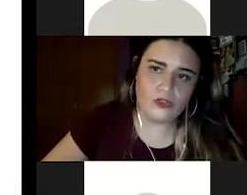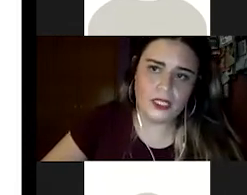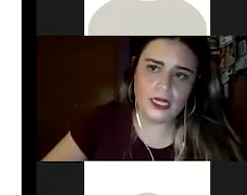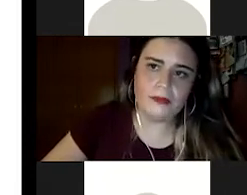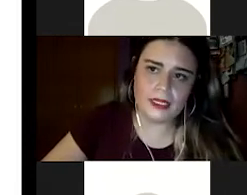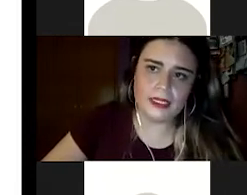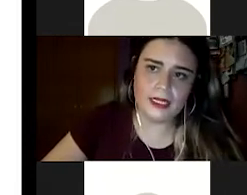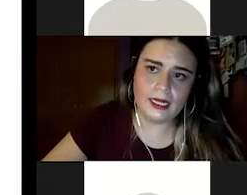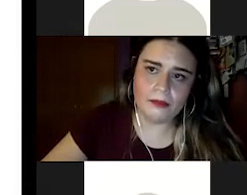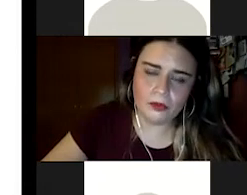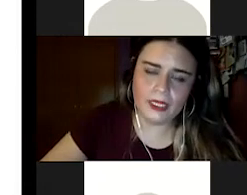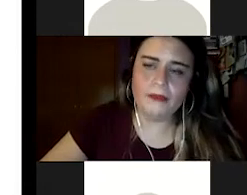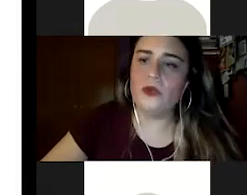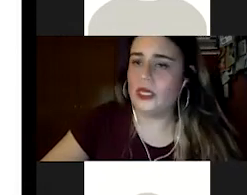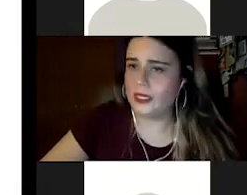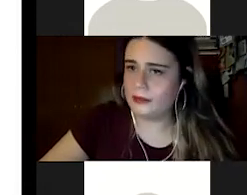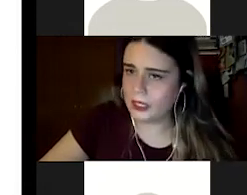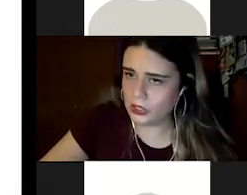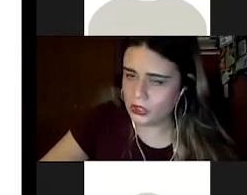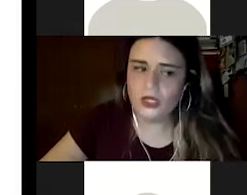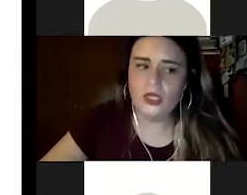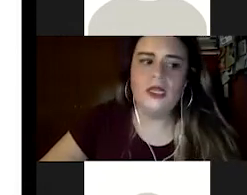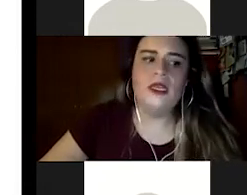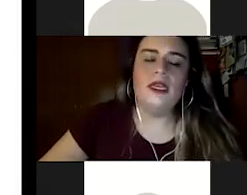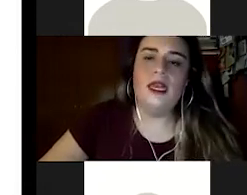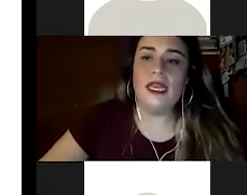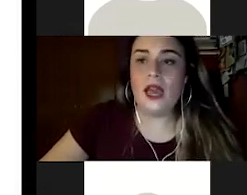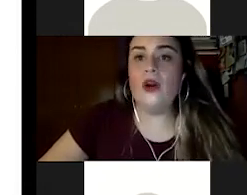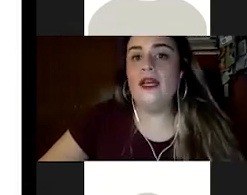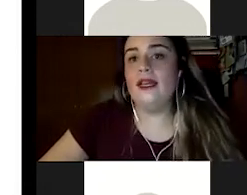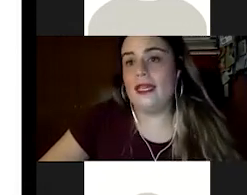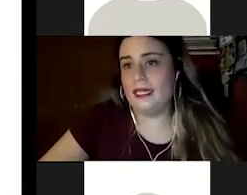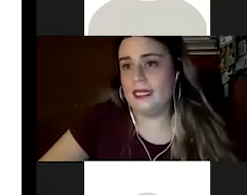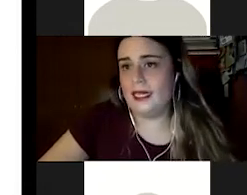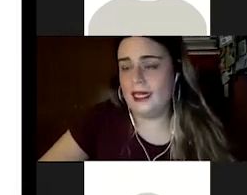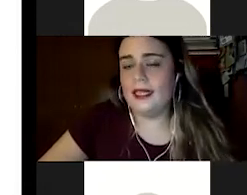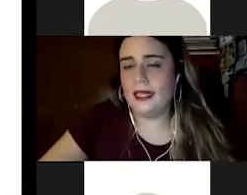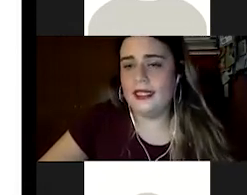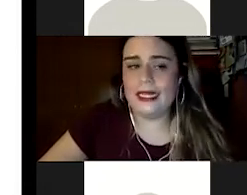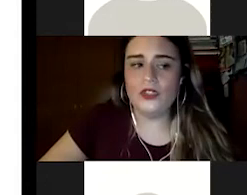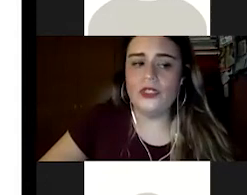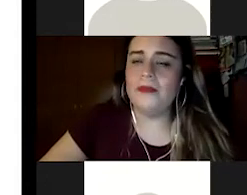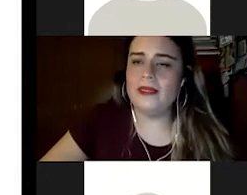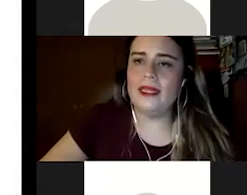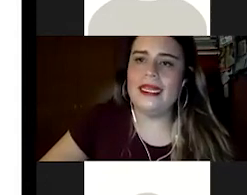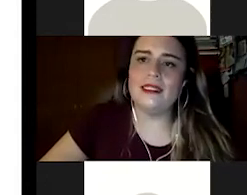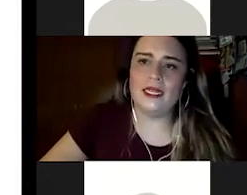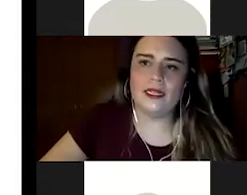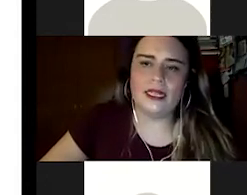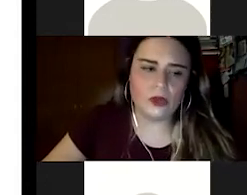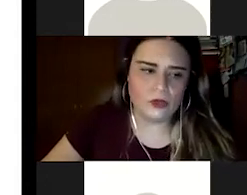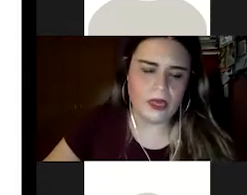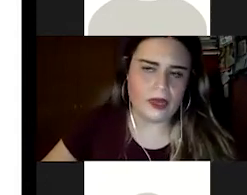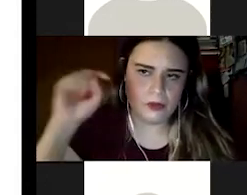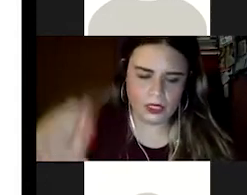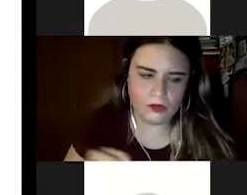la Oficina de la Presidencia de la República, pero que desapareció, y ahora esa dirección depende de la Secretaría